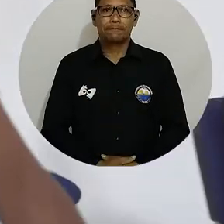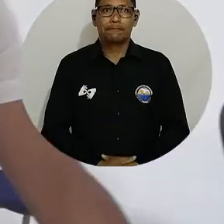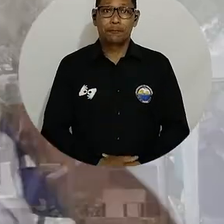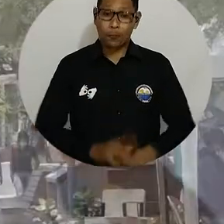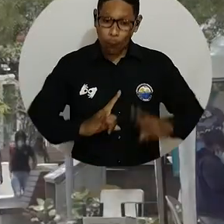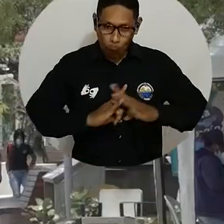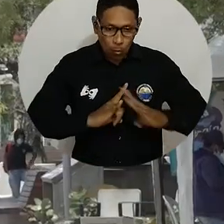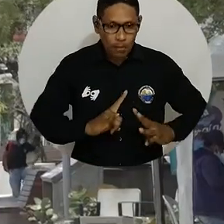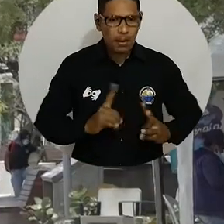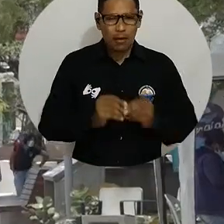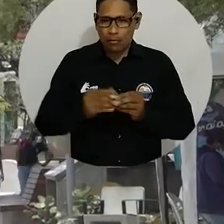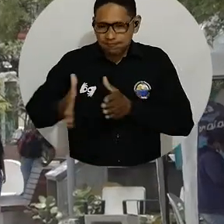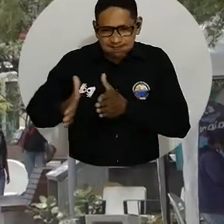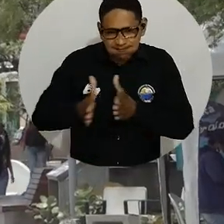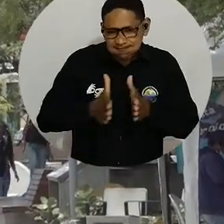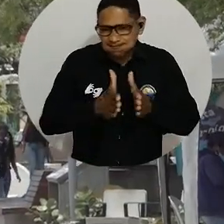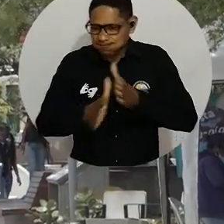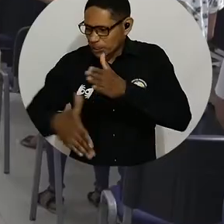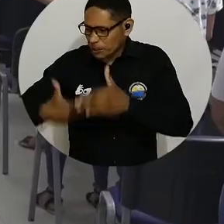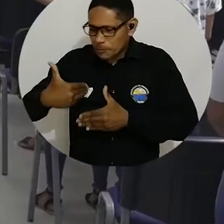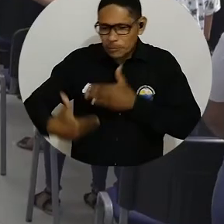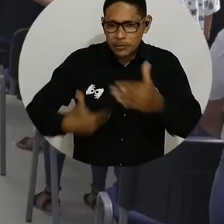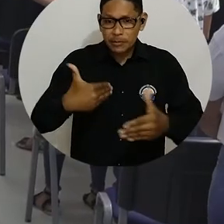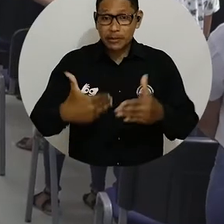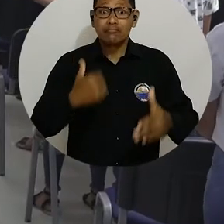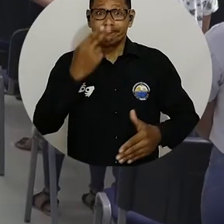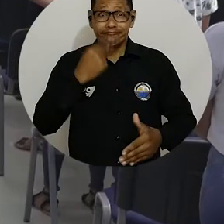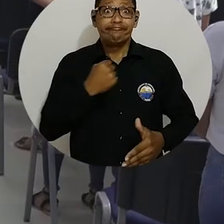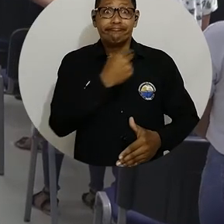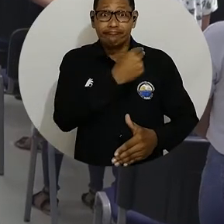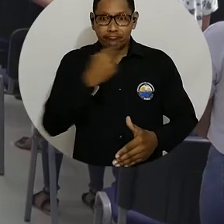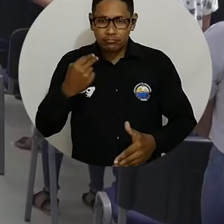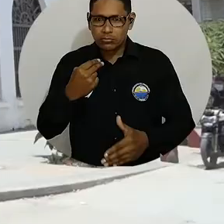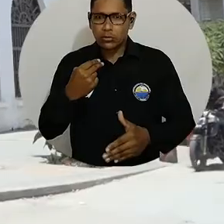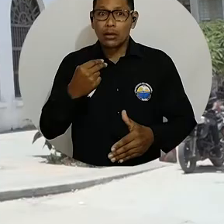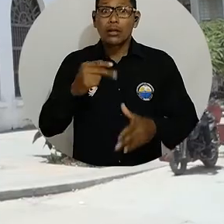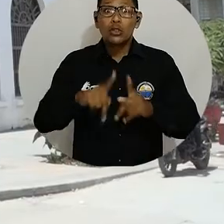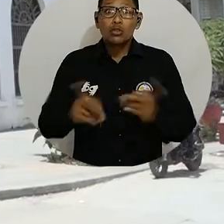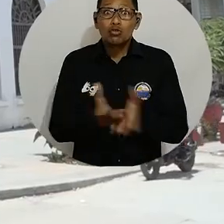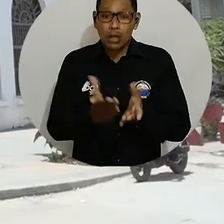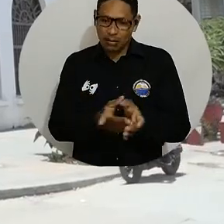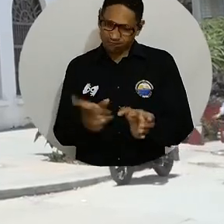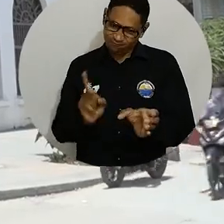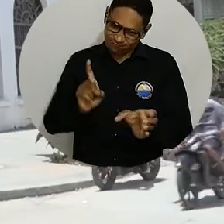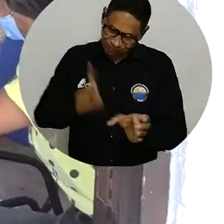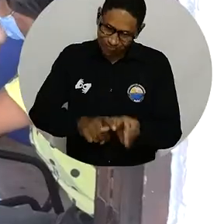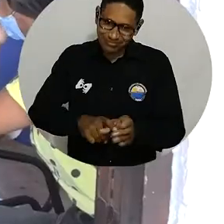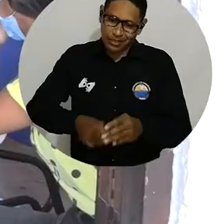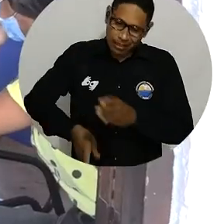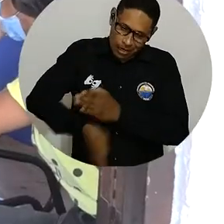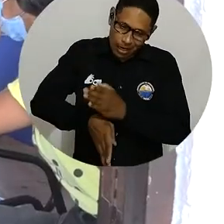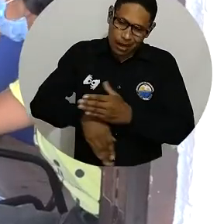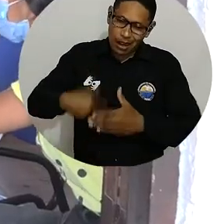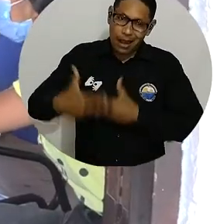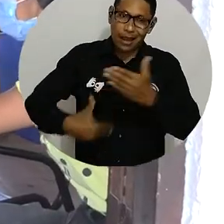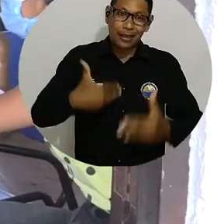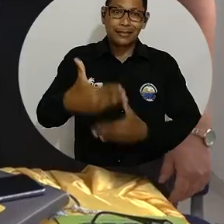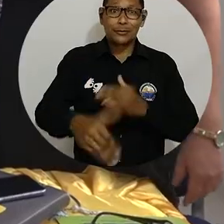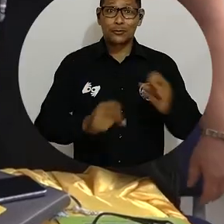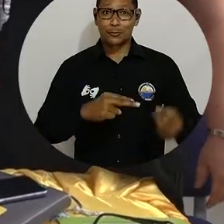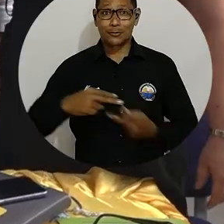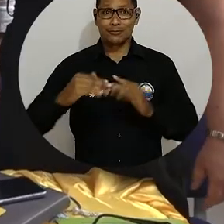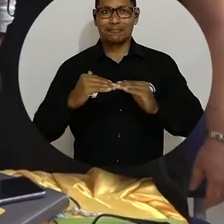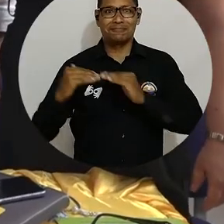sigue sembrando rutas para avanzar y ratifica su compromiso por garantizar la permanencia de los jóvenes de la región en la educación superior.